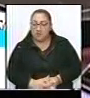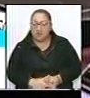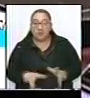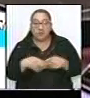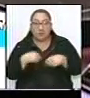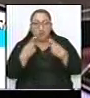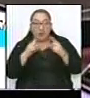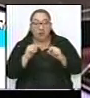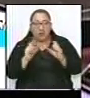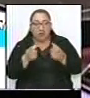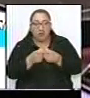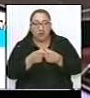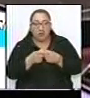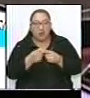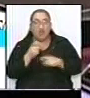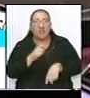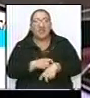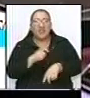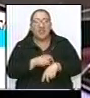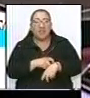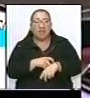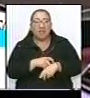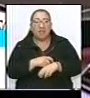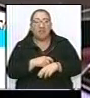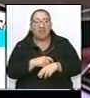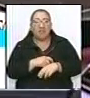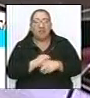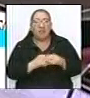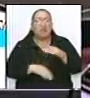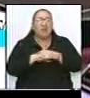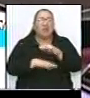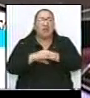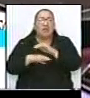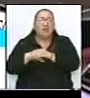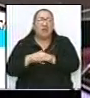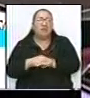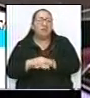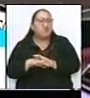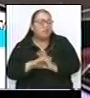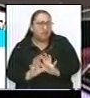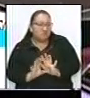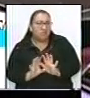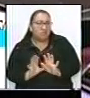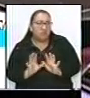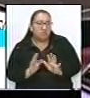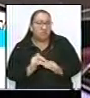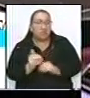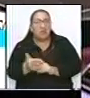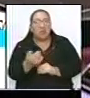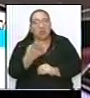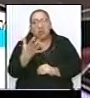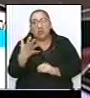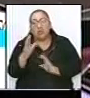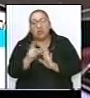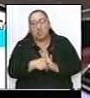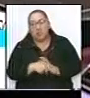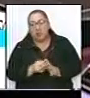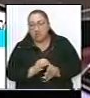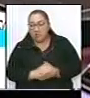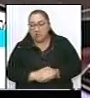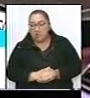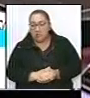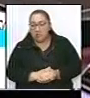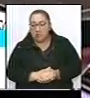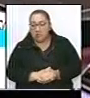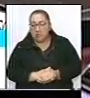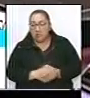esta comisión de limitar el tiempo de intervenciones flexiblemente, ¿no? O sea, recomendar que intervengamos máximo 4 o 5 minutos